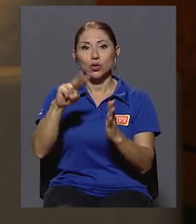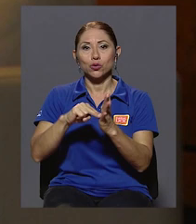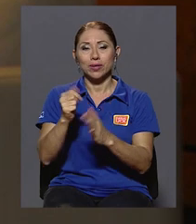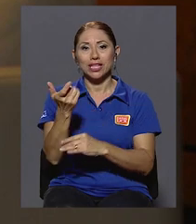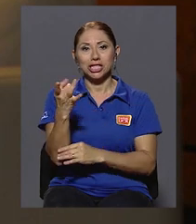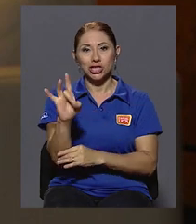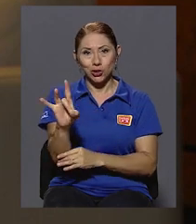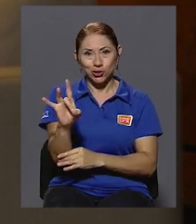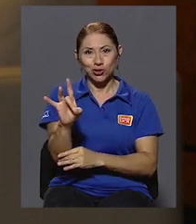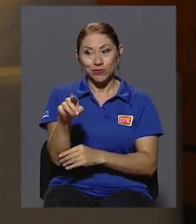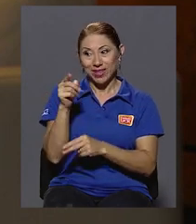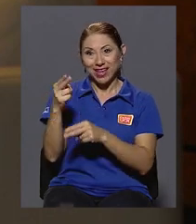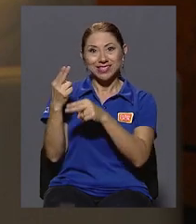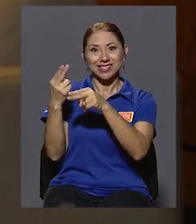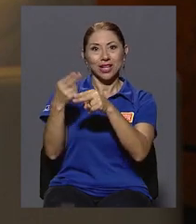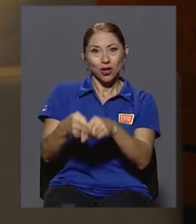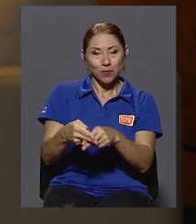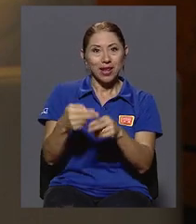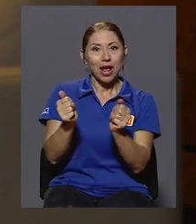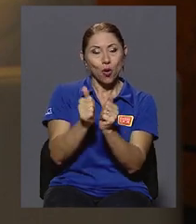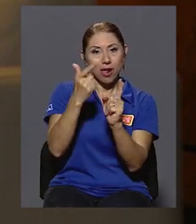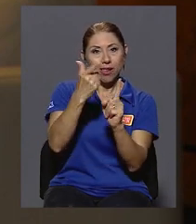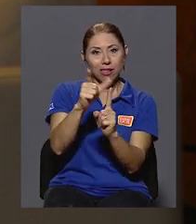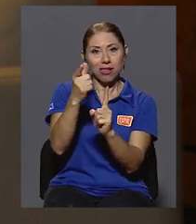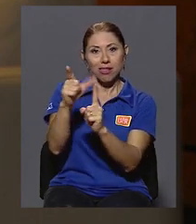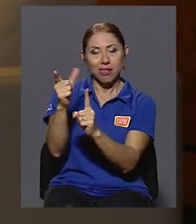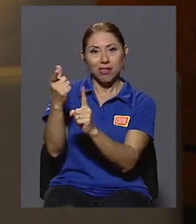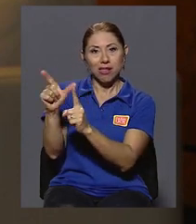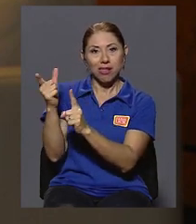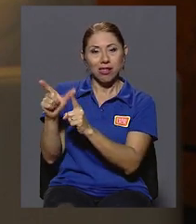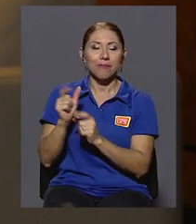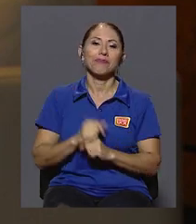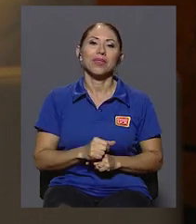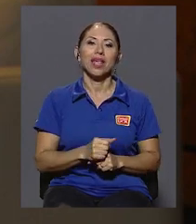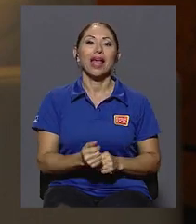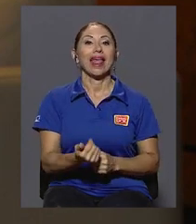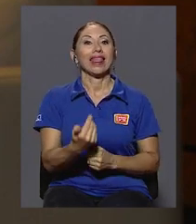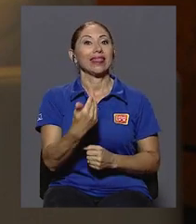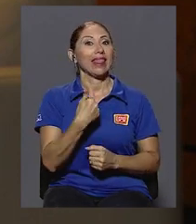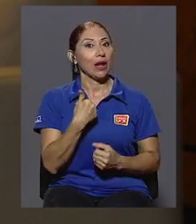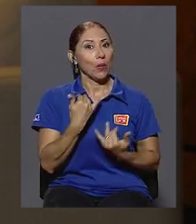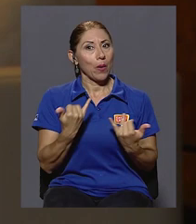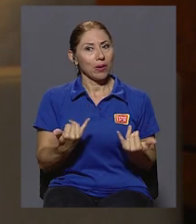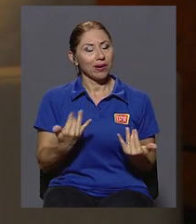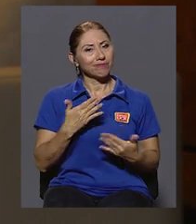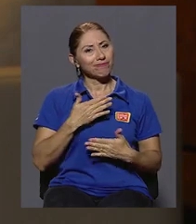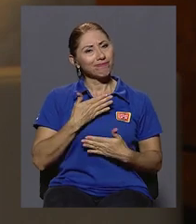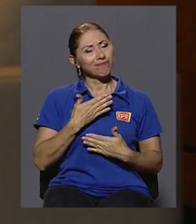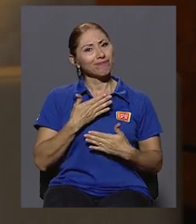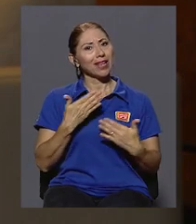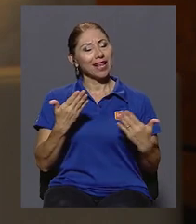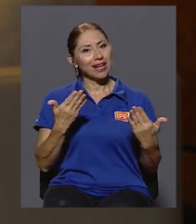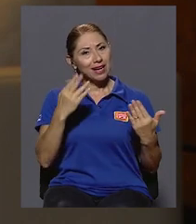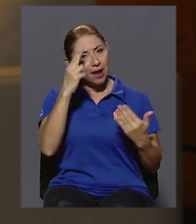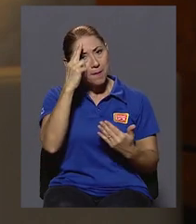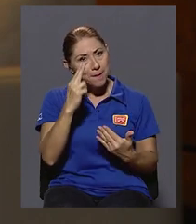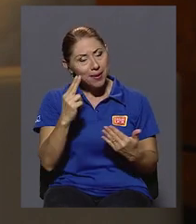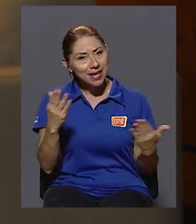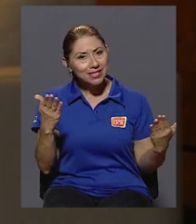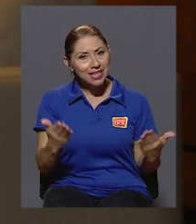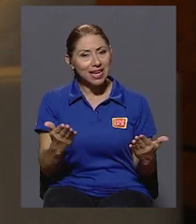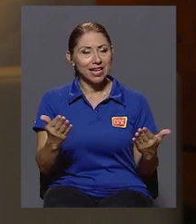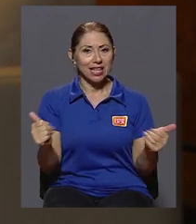como se les denomina con su acrónimo, tengo el gran placer